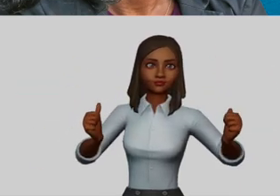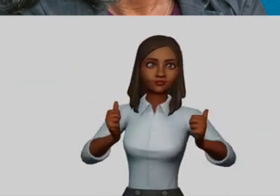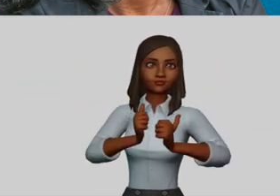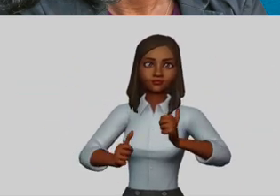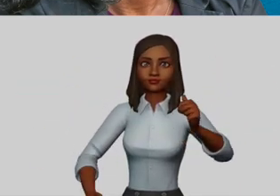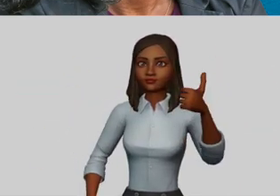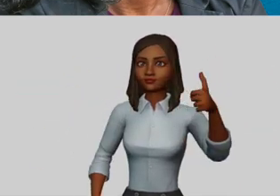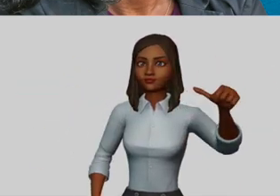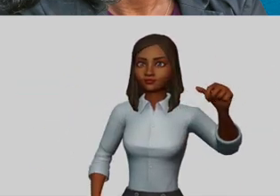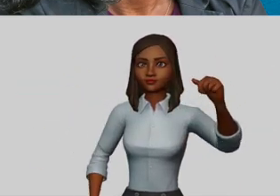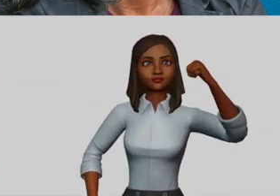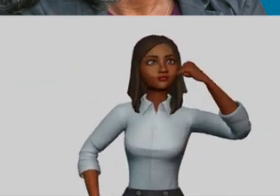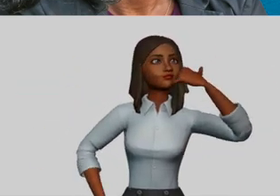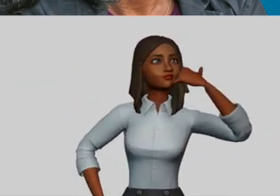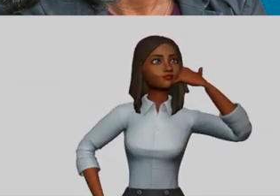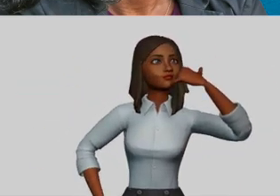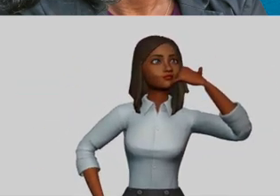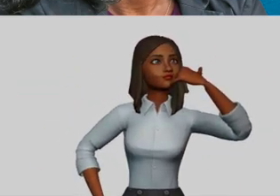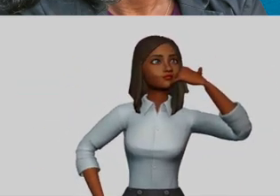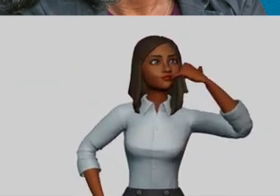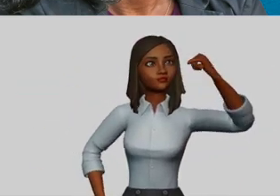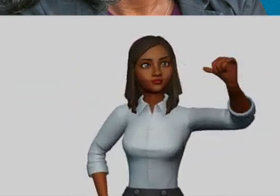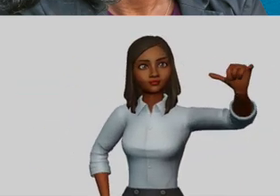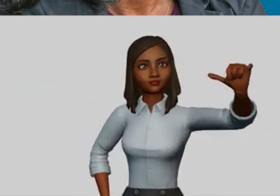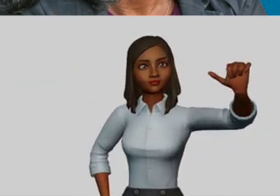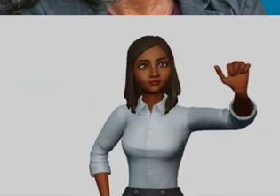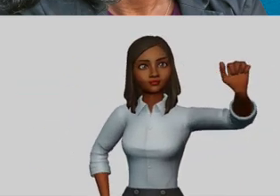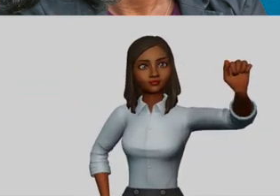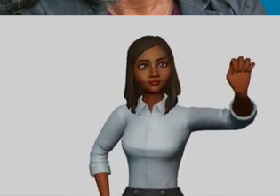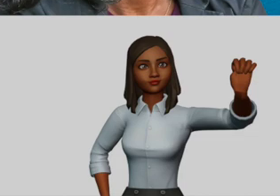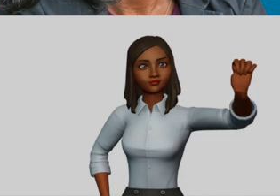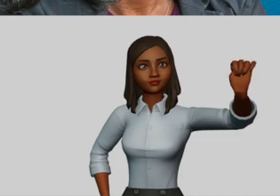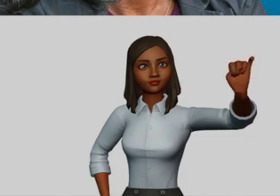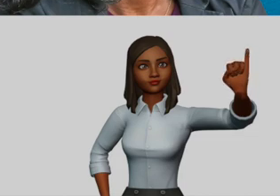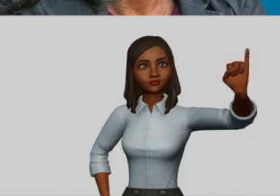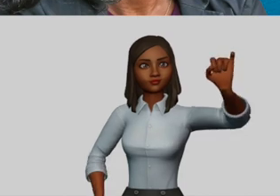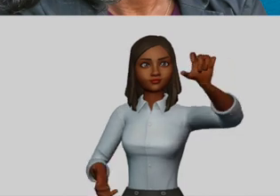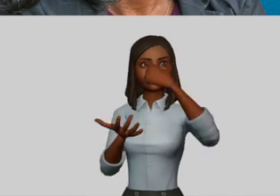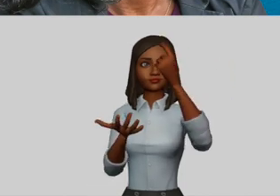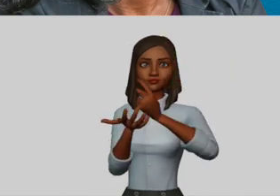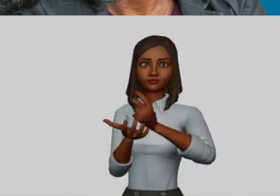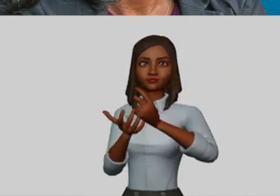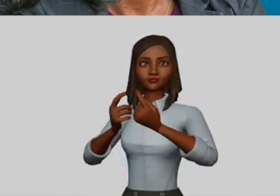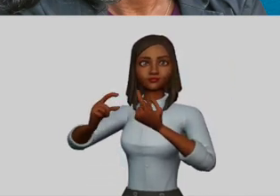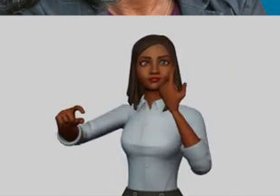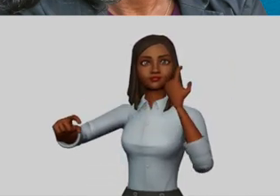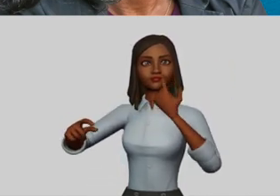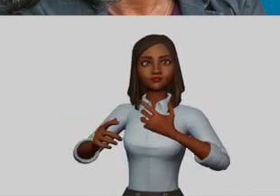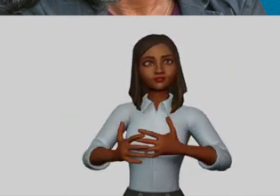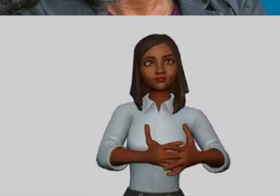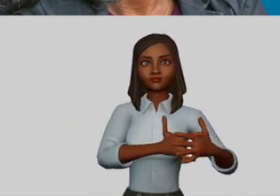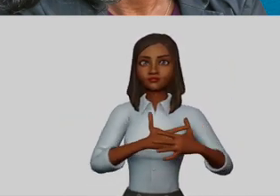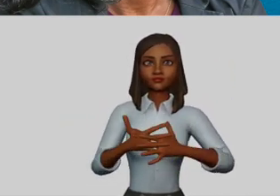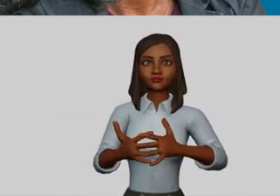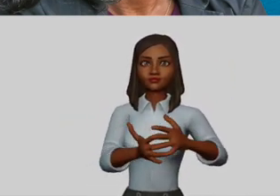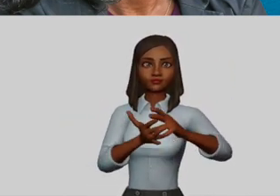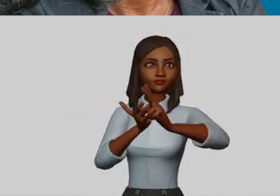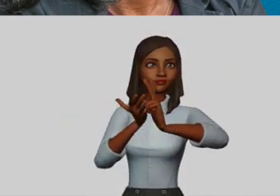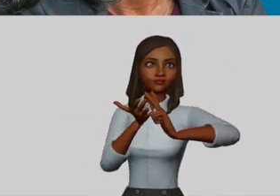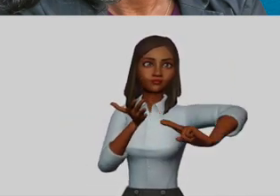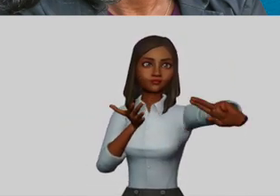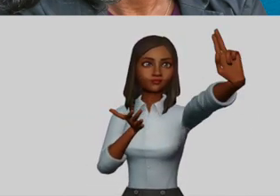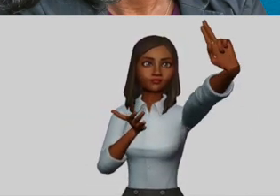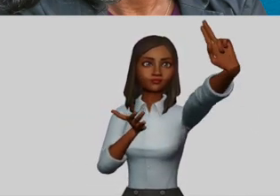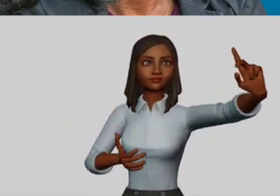Google a través de, entre otros, reconocimientos y fondos destinados a SignSpeak. Hoy en día hay más de